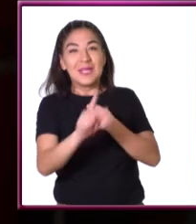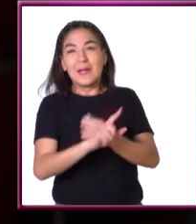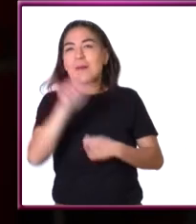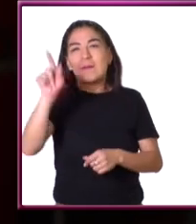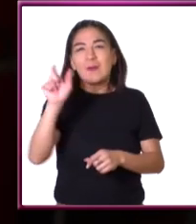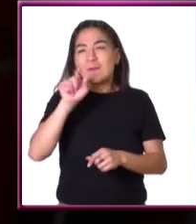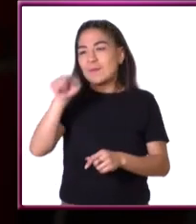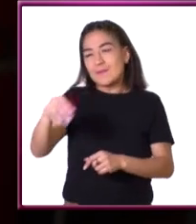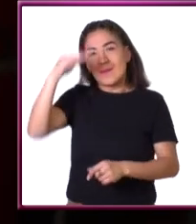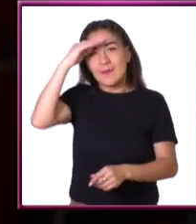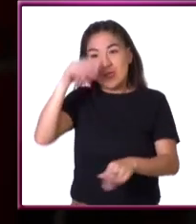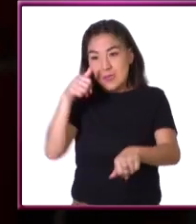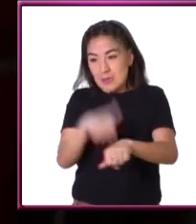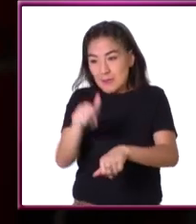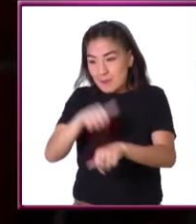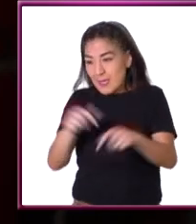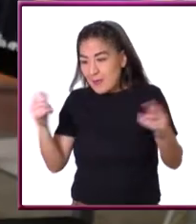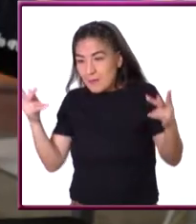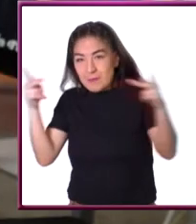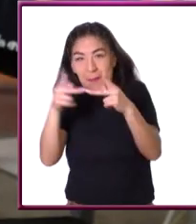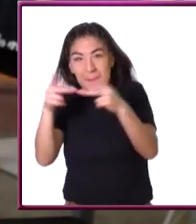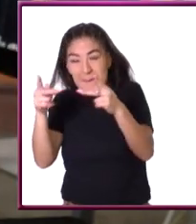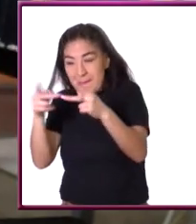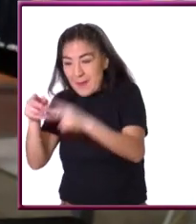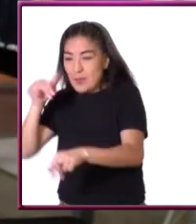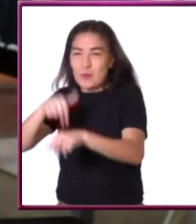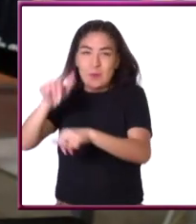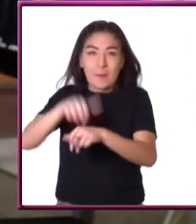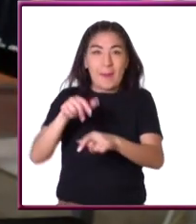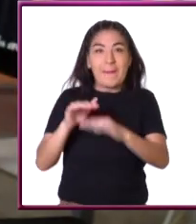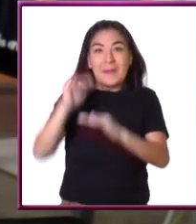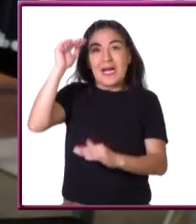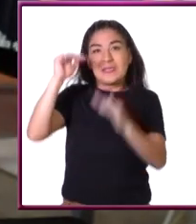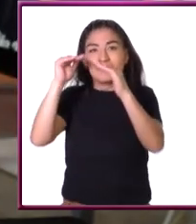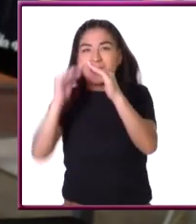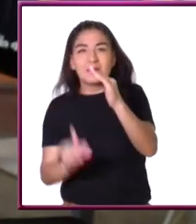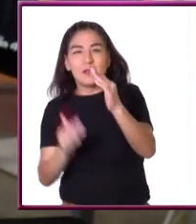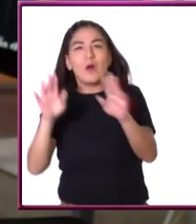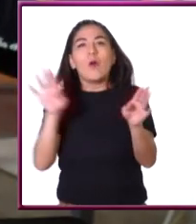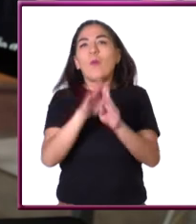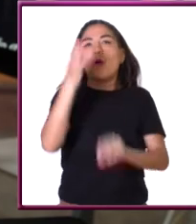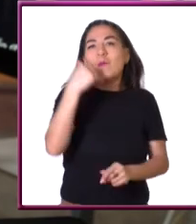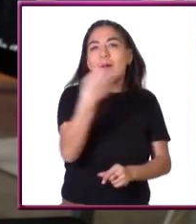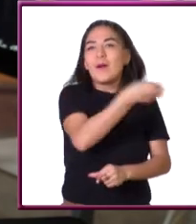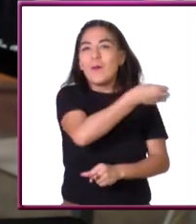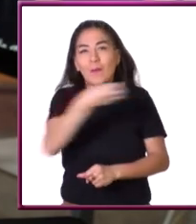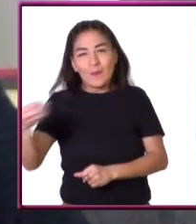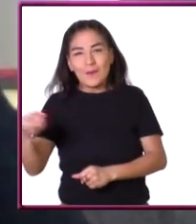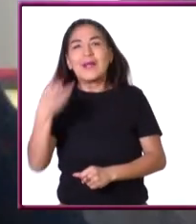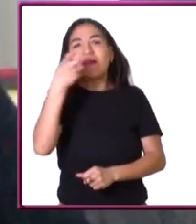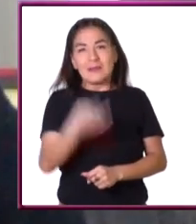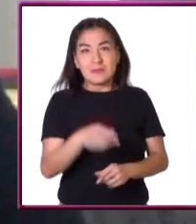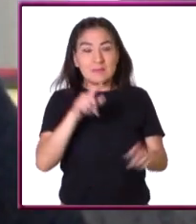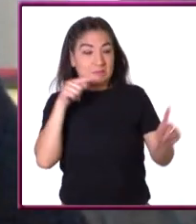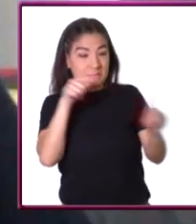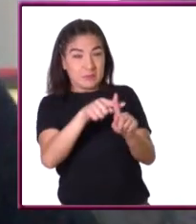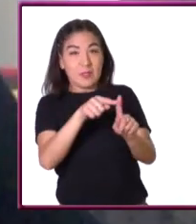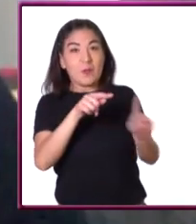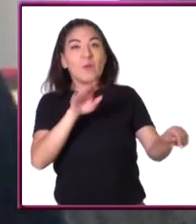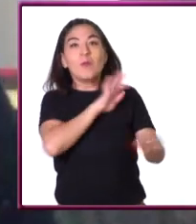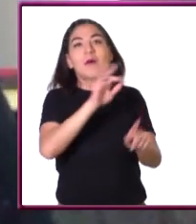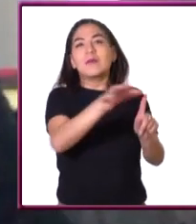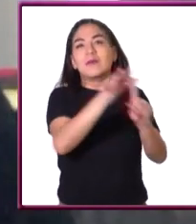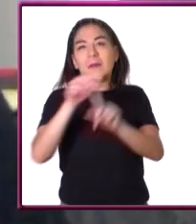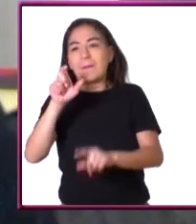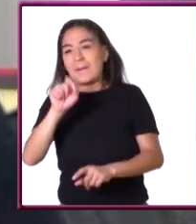del problema ¿no? que tú cuando empiezas a encontrar números pues tú puedes encontrar números grandes o pequeños porque no llevas en cierta manera un orden ¿no? a partir de ahí puedes